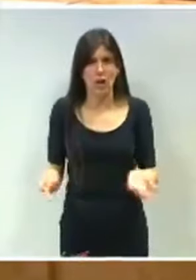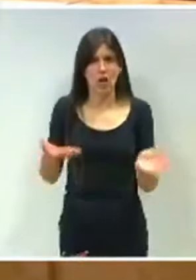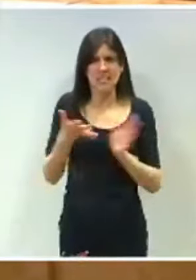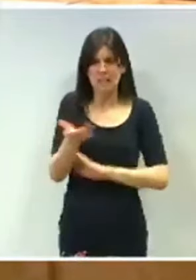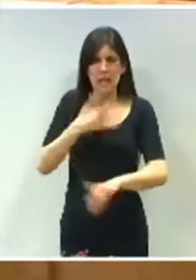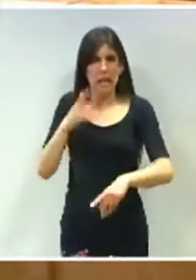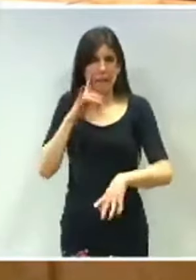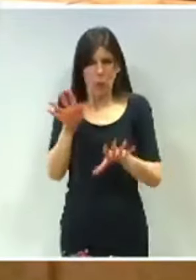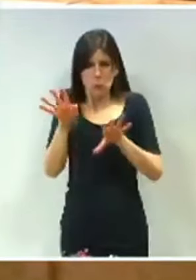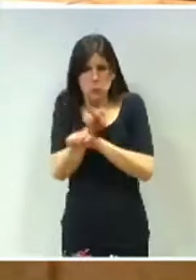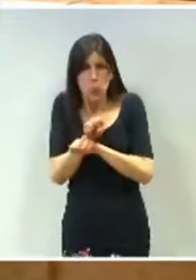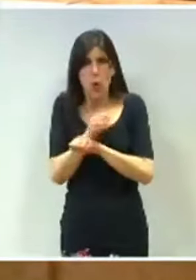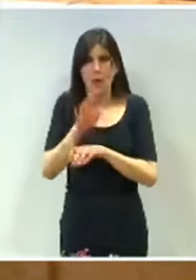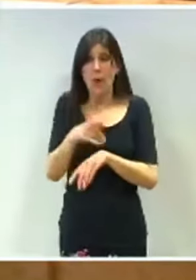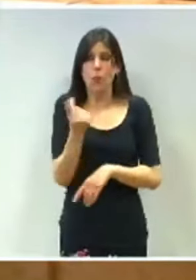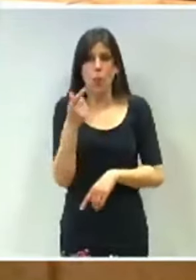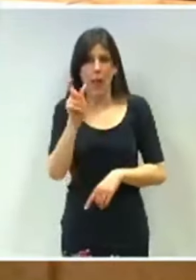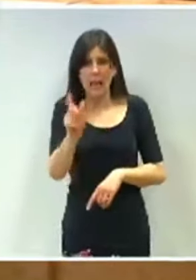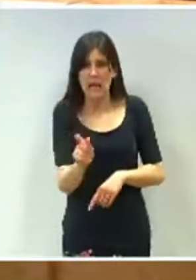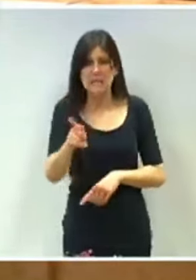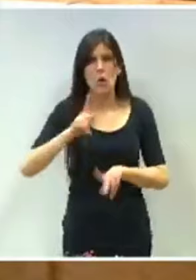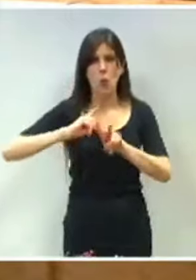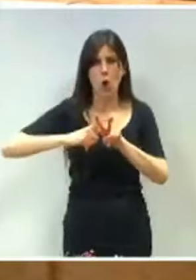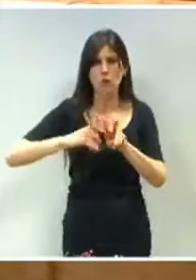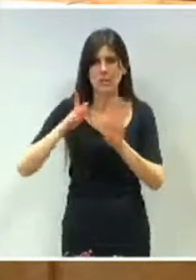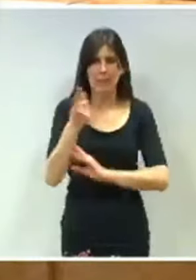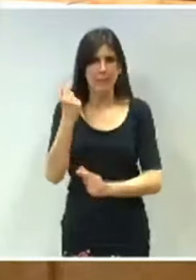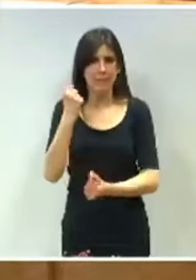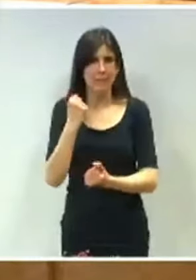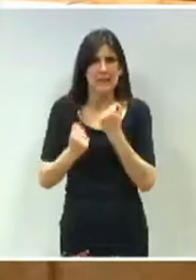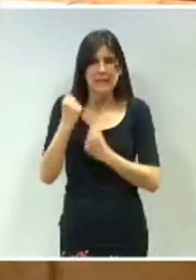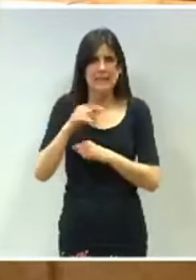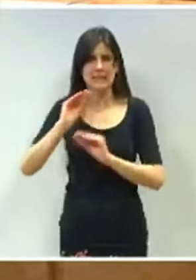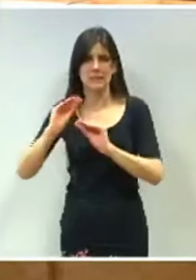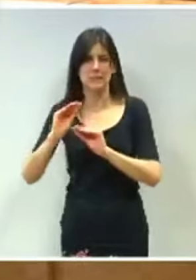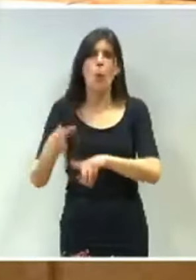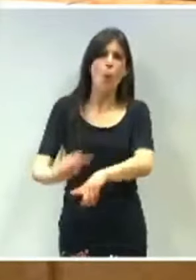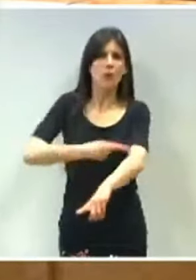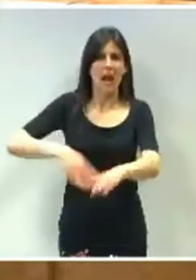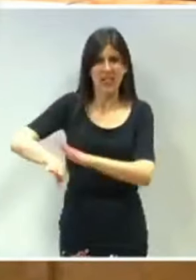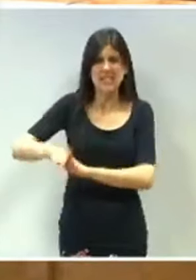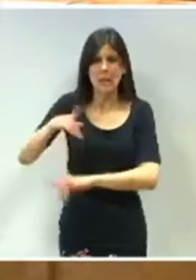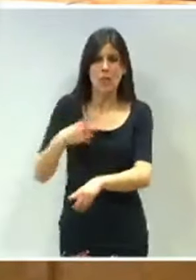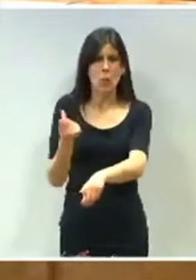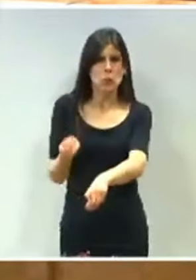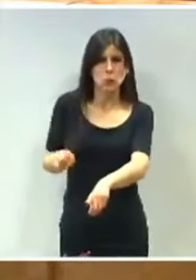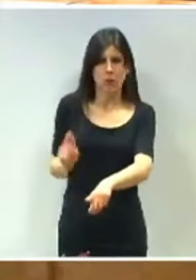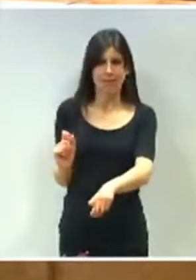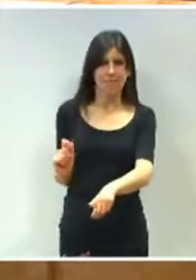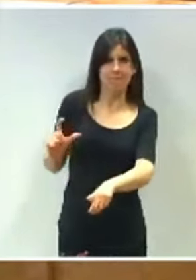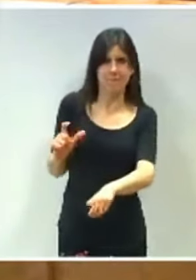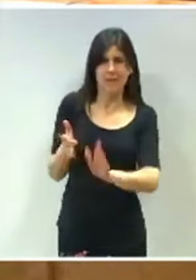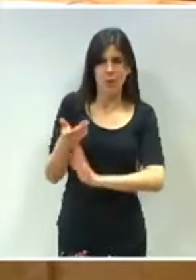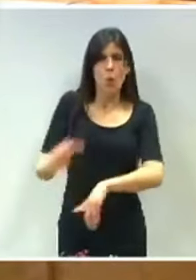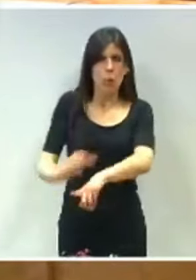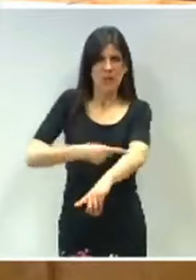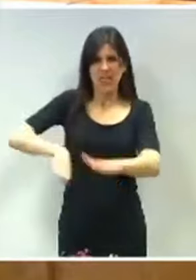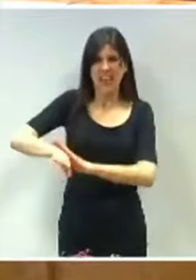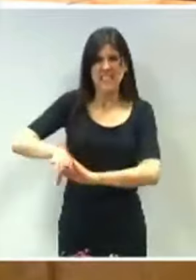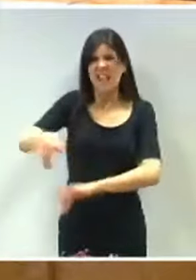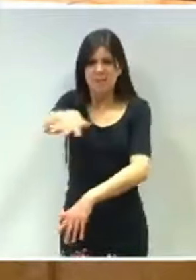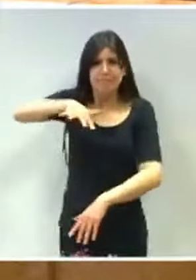opaco como las cuentas de vox como las finanzas de la ultraderecha como los sobresueldos de la ultraderecha y como todo lo que